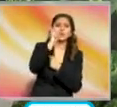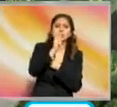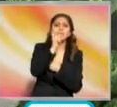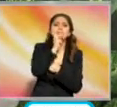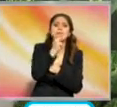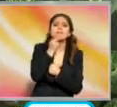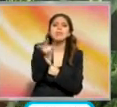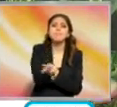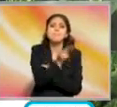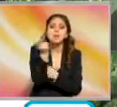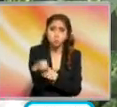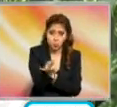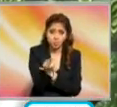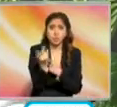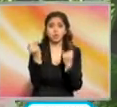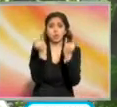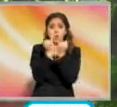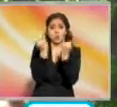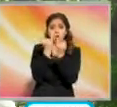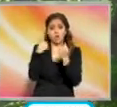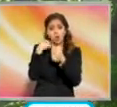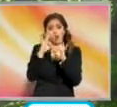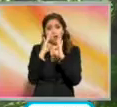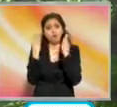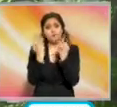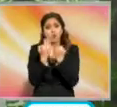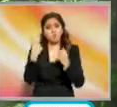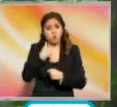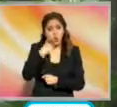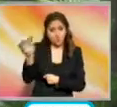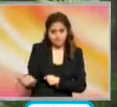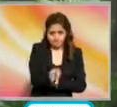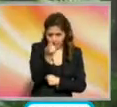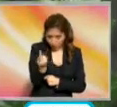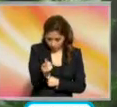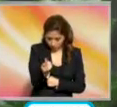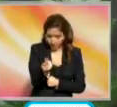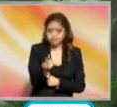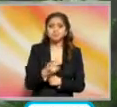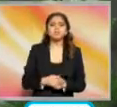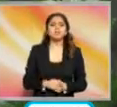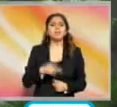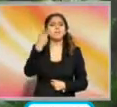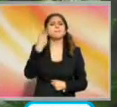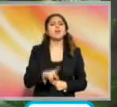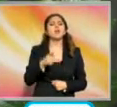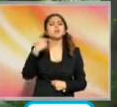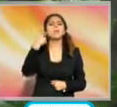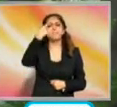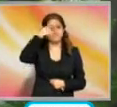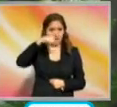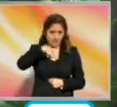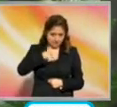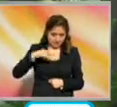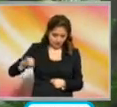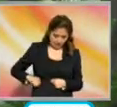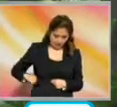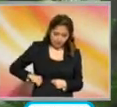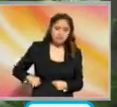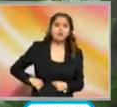en que preguntamos también se determina cómo es la tendencia. Pero algo que me parece muy interesante es que en